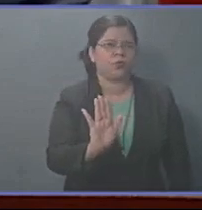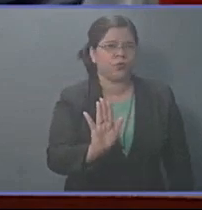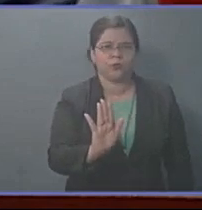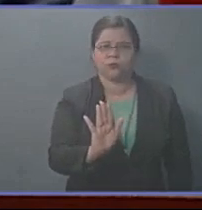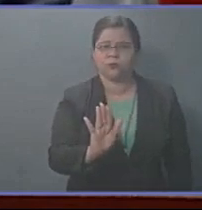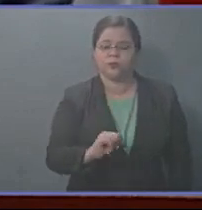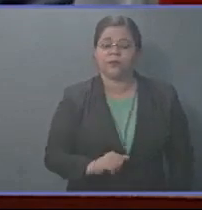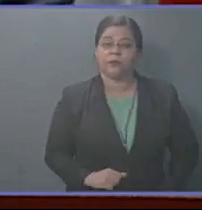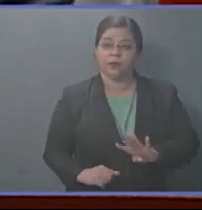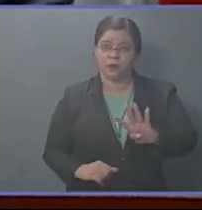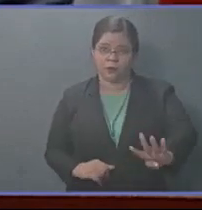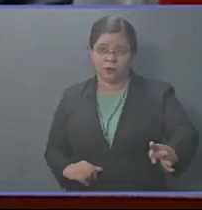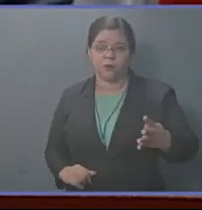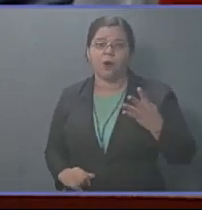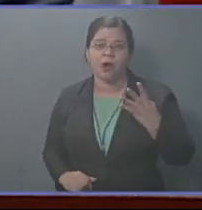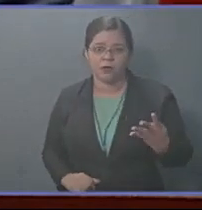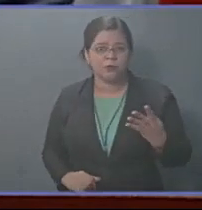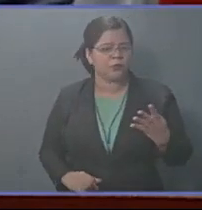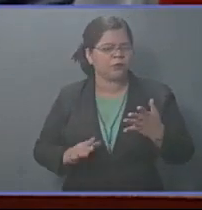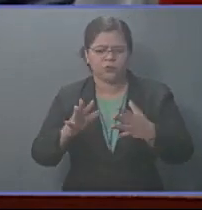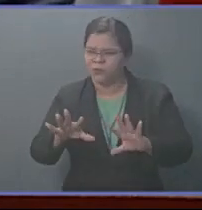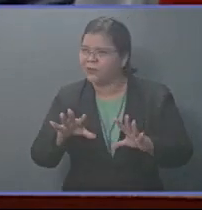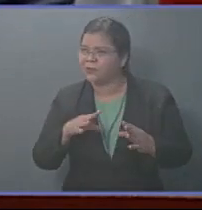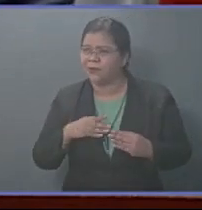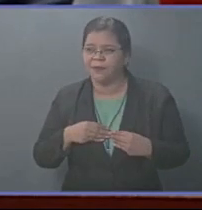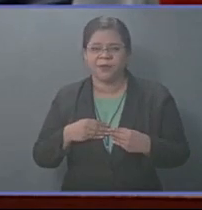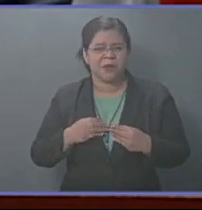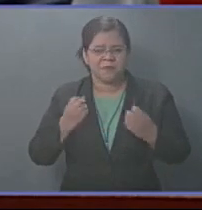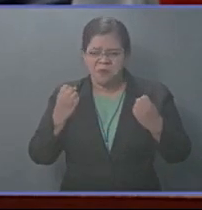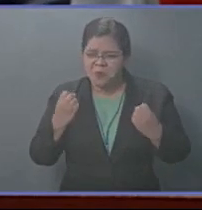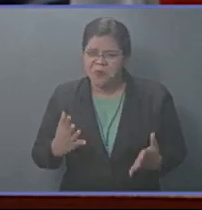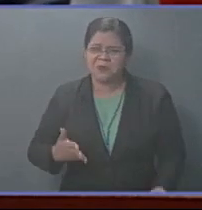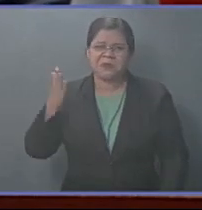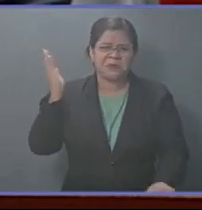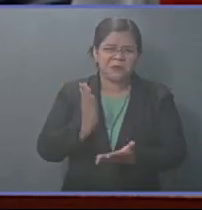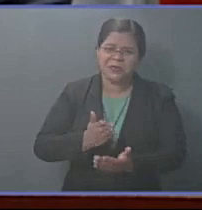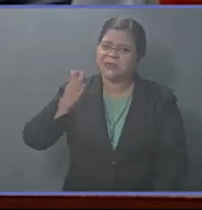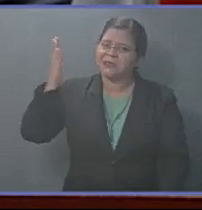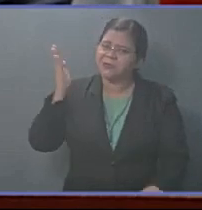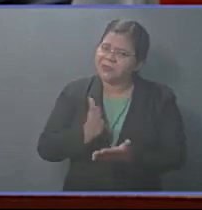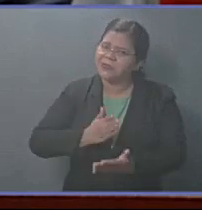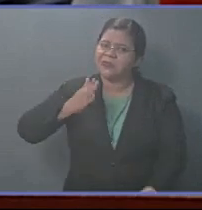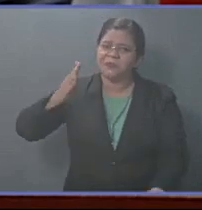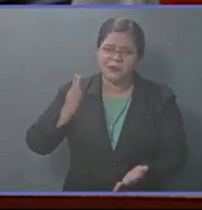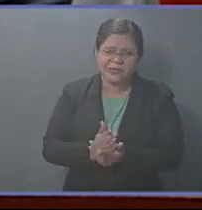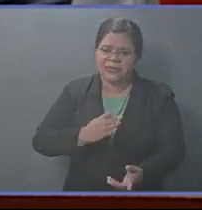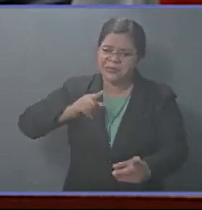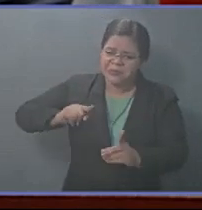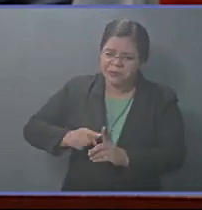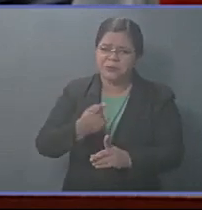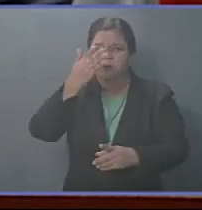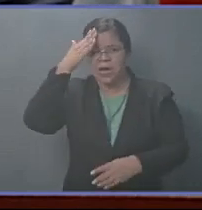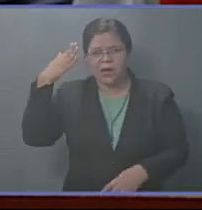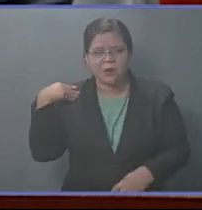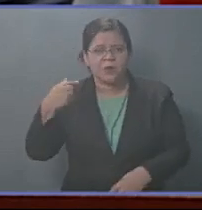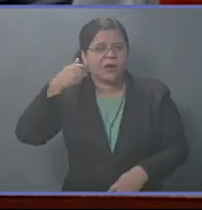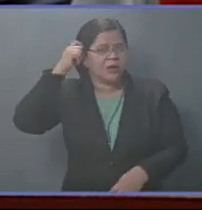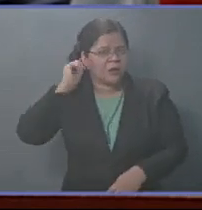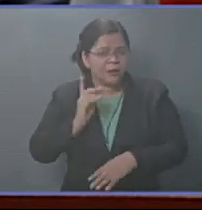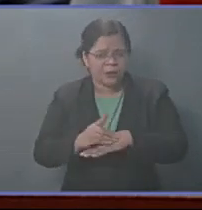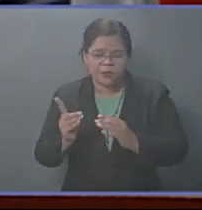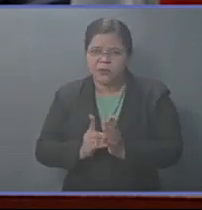cuarto repudia el constante insultos y amenazas a las paradas a las parlamentarias y